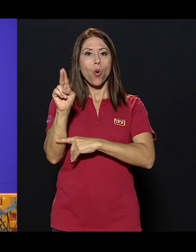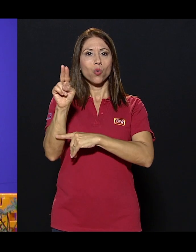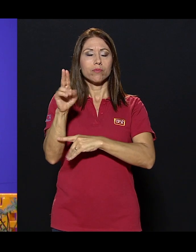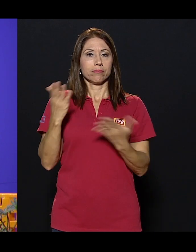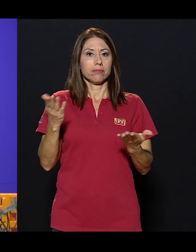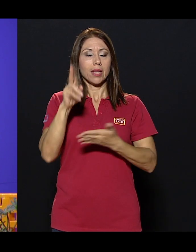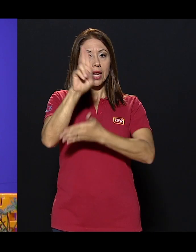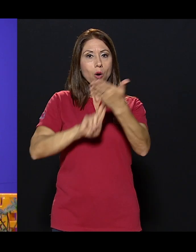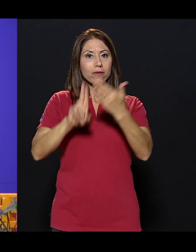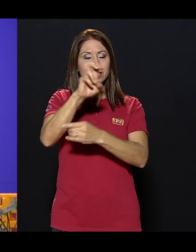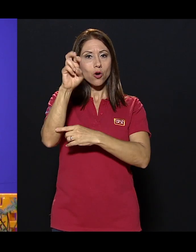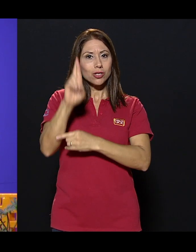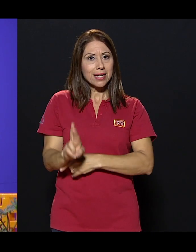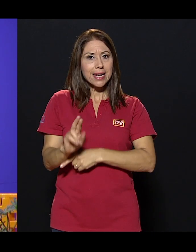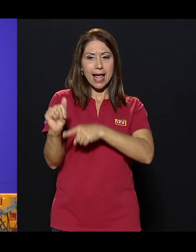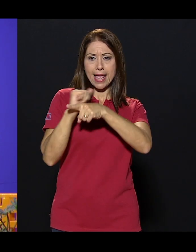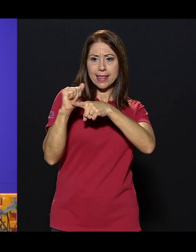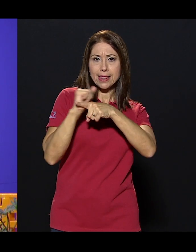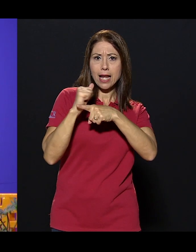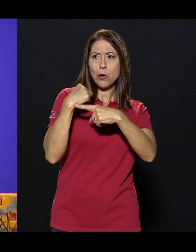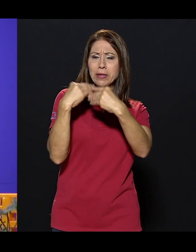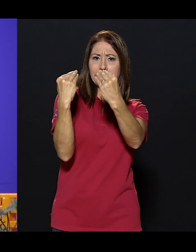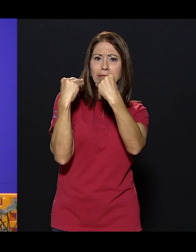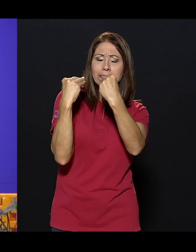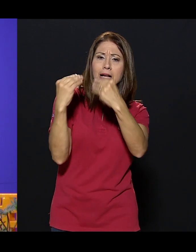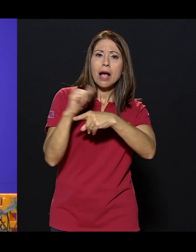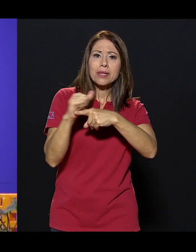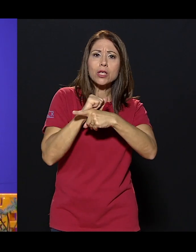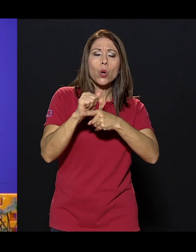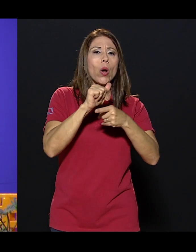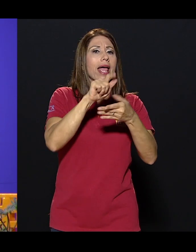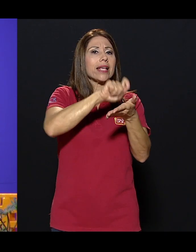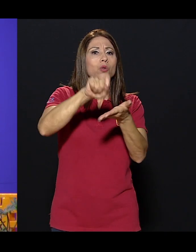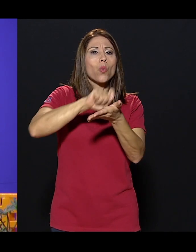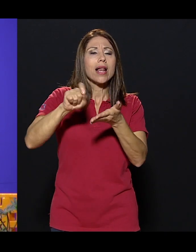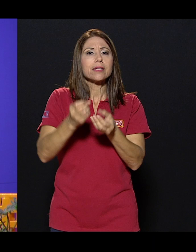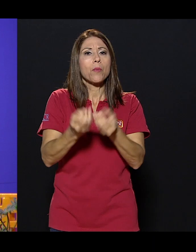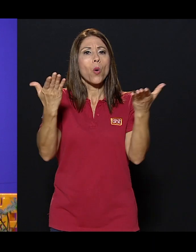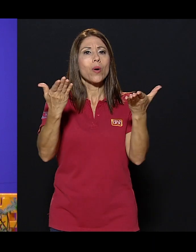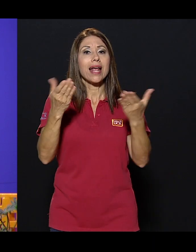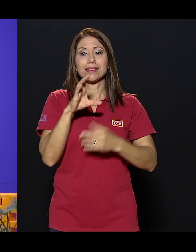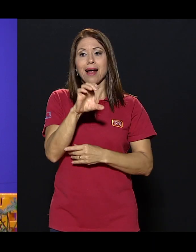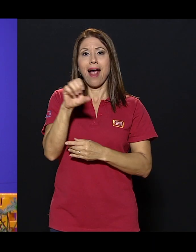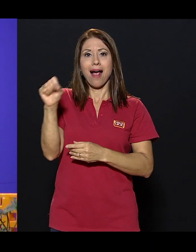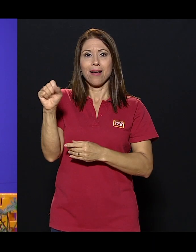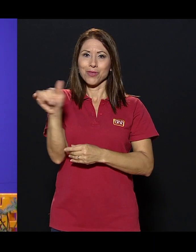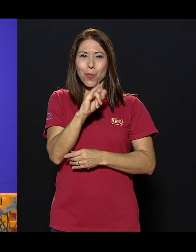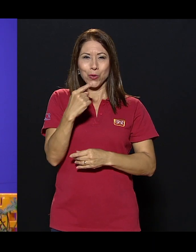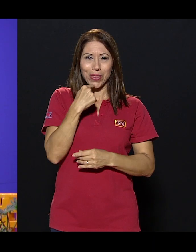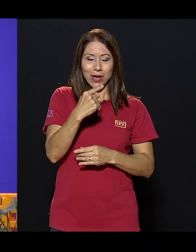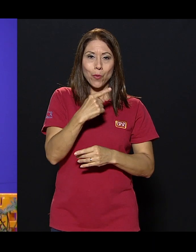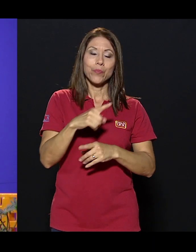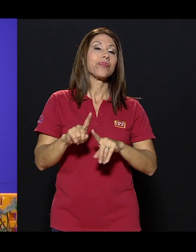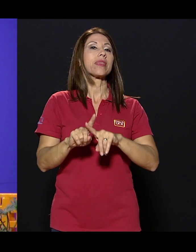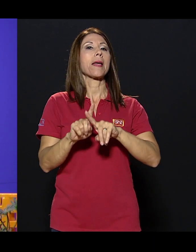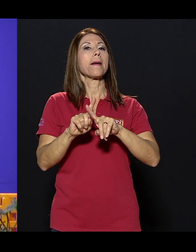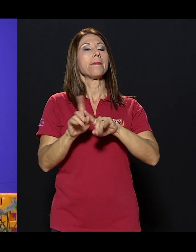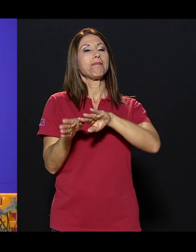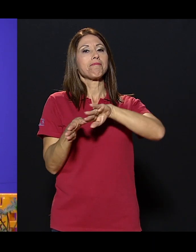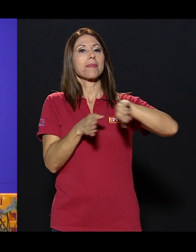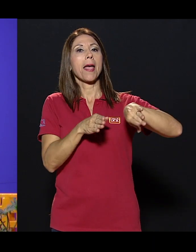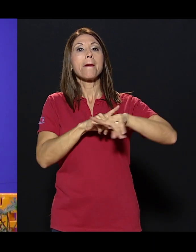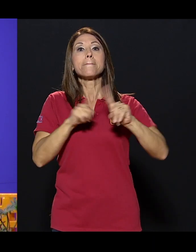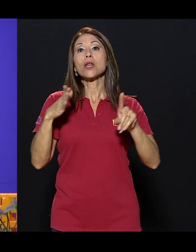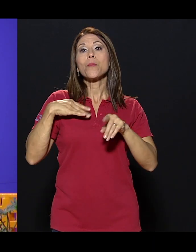Costa Rica me entrenó, me capacitó, las escuelas públicas, la Caja, como digo. Pero resulta que mi hermana, que estaba